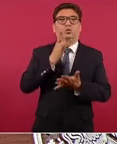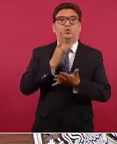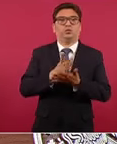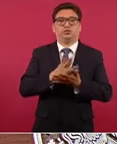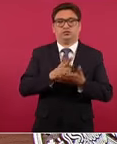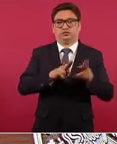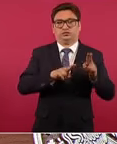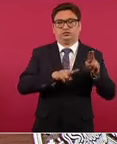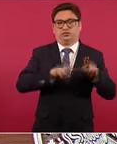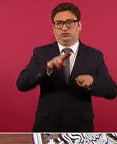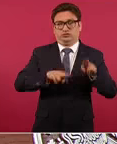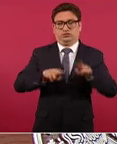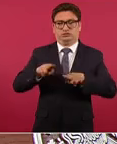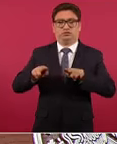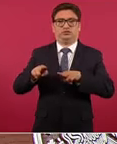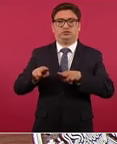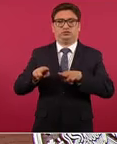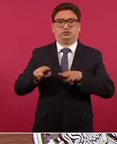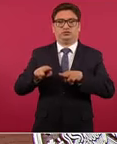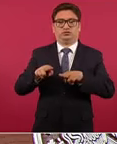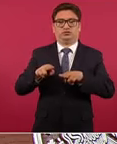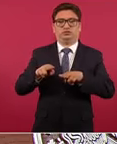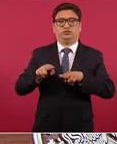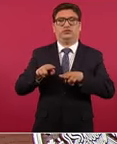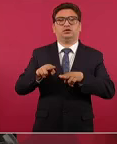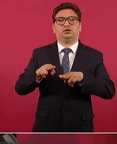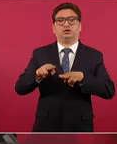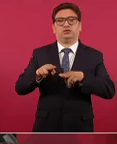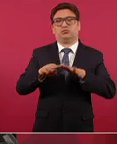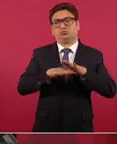nivel básico